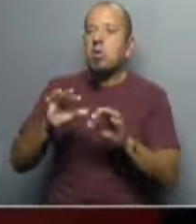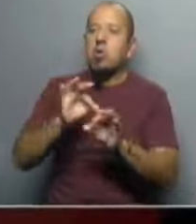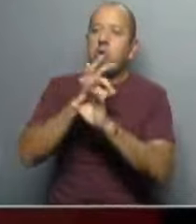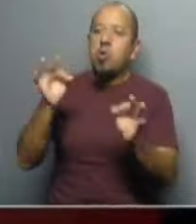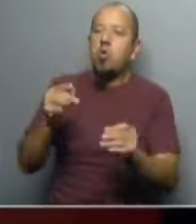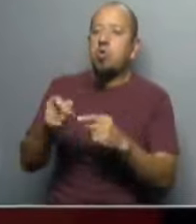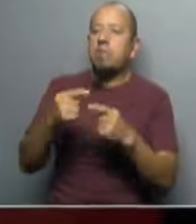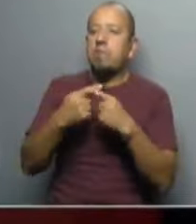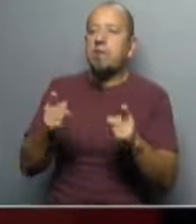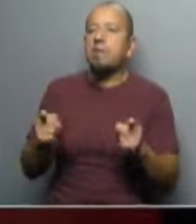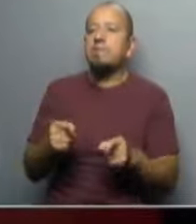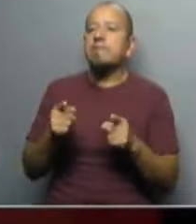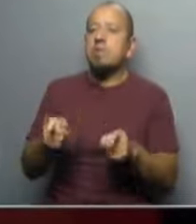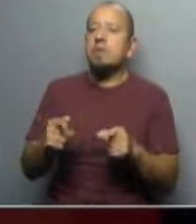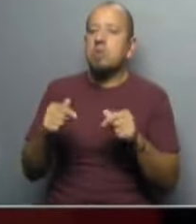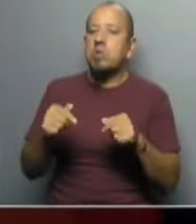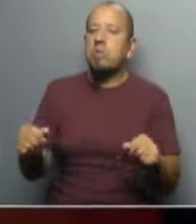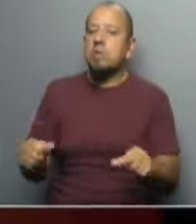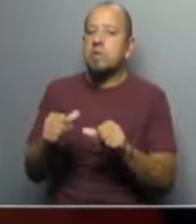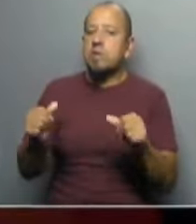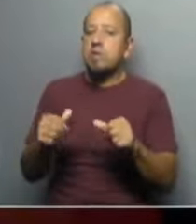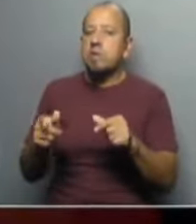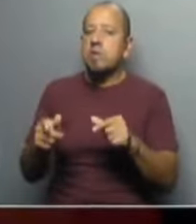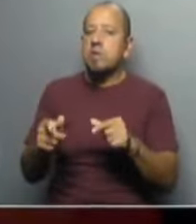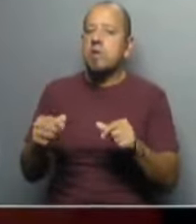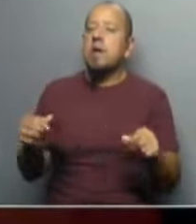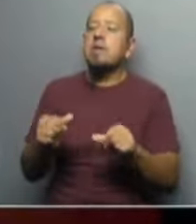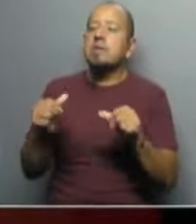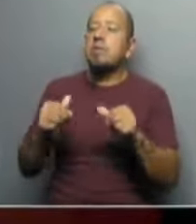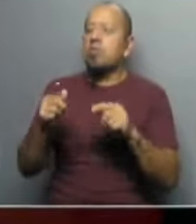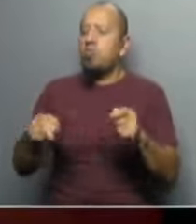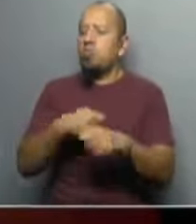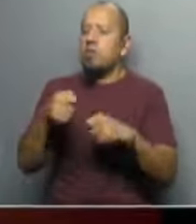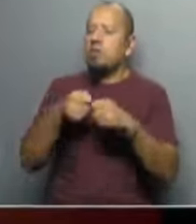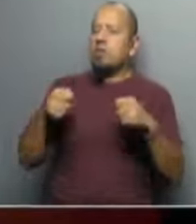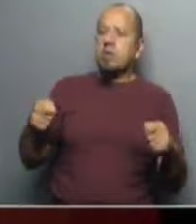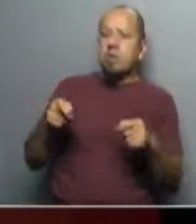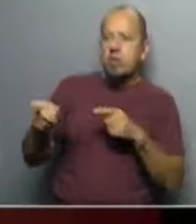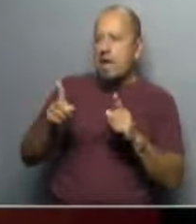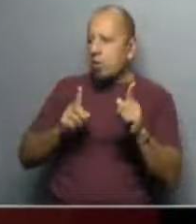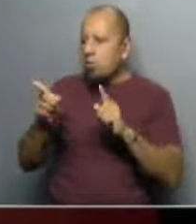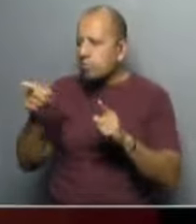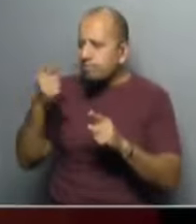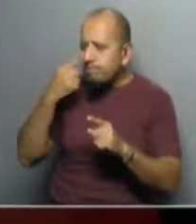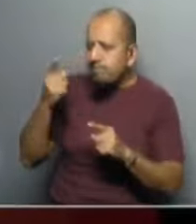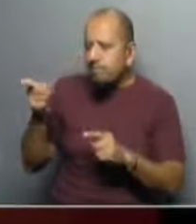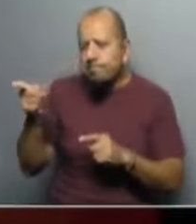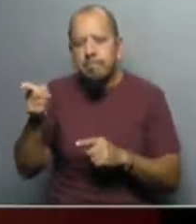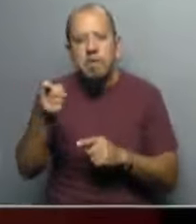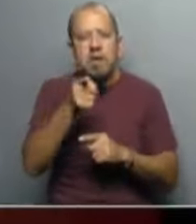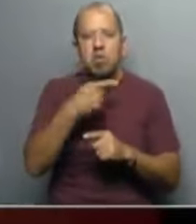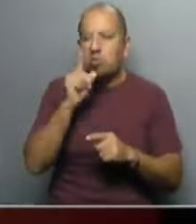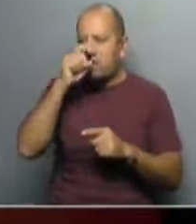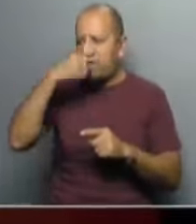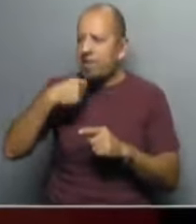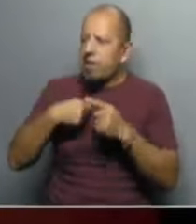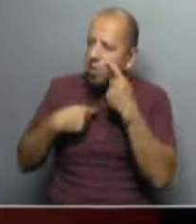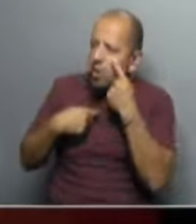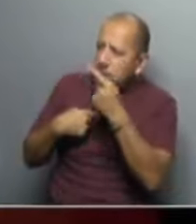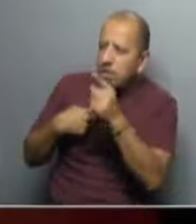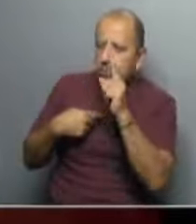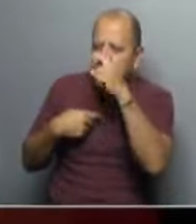incubación distinta. Es decir, estamos sondeando y haciendo un diagnóstico de algunas zonas de Montevideo donde hay una infraestructura que es